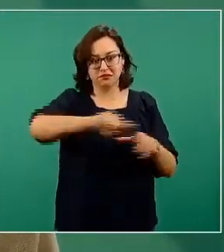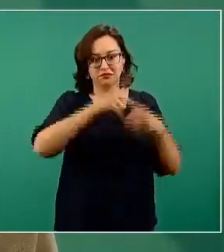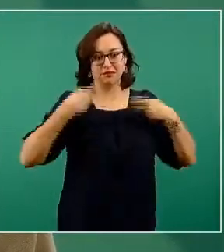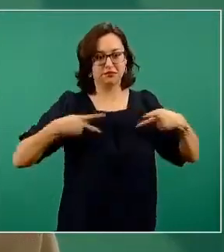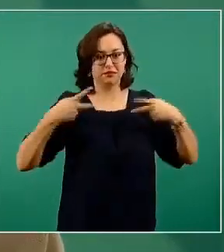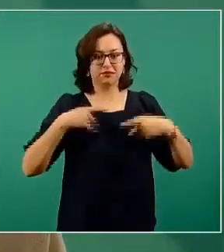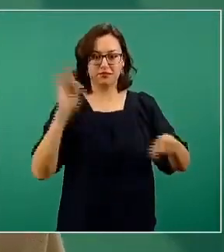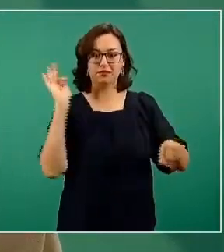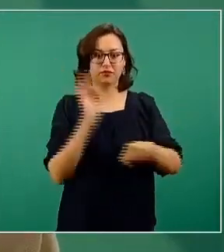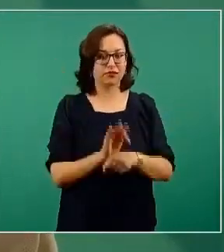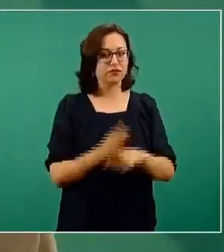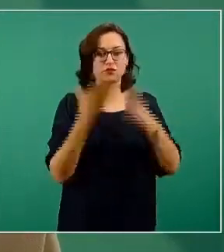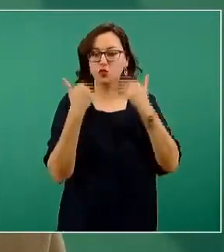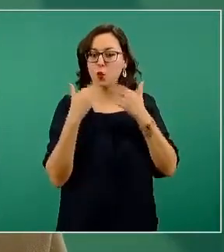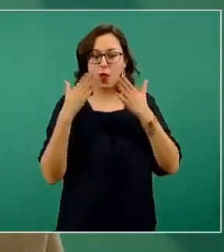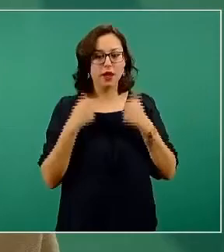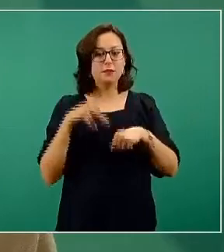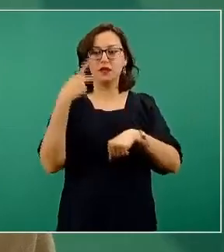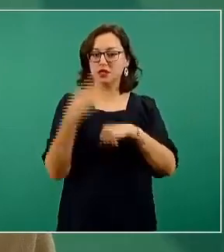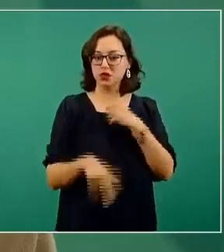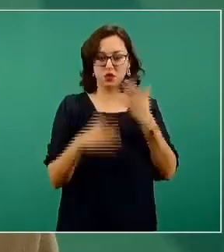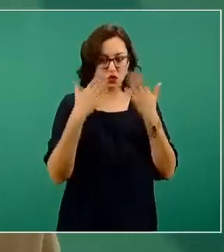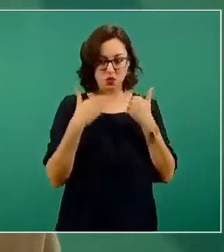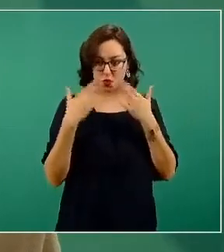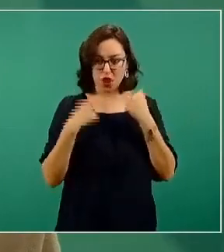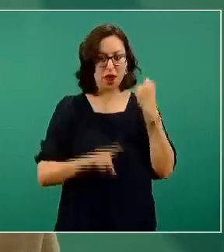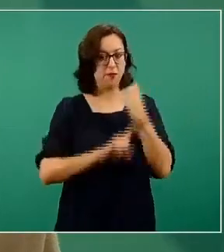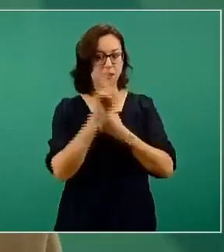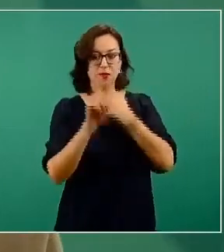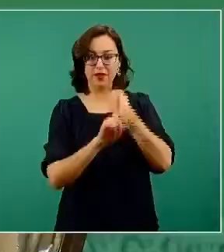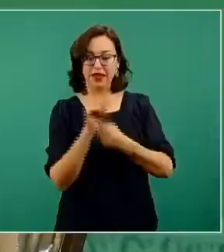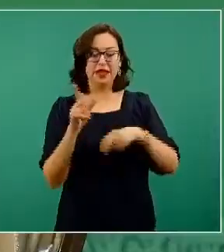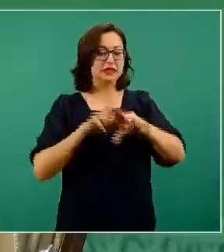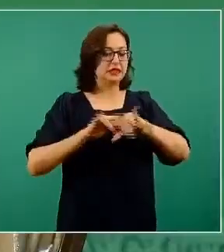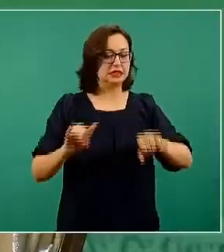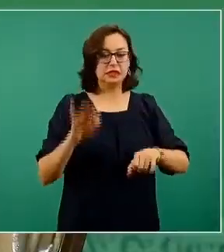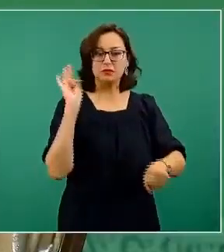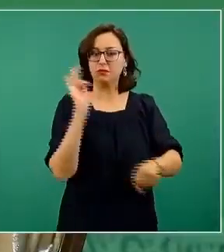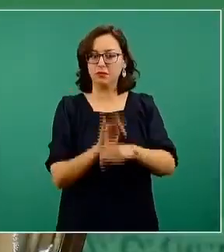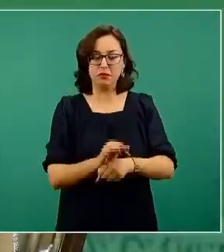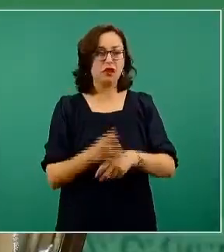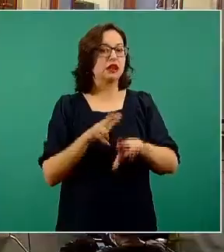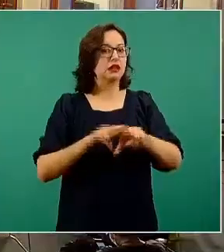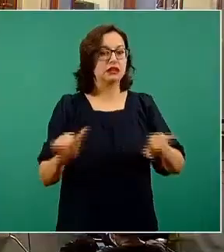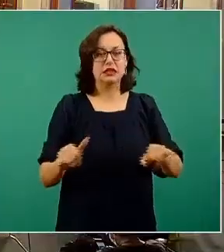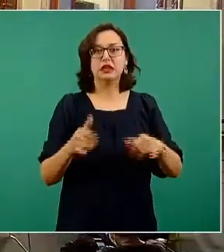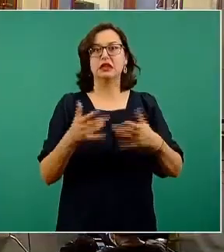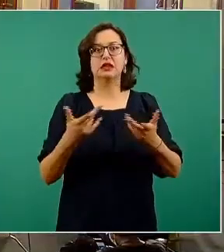destinada, sin ningún riesgo, sin ningún problema, ni de problemas de potencia ni de seguridad.